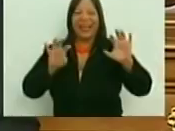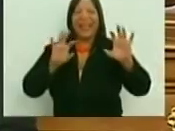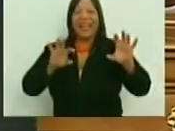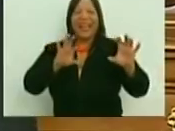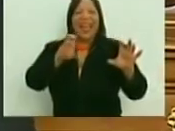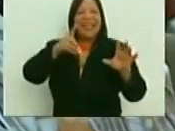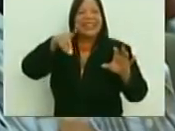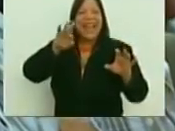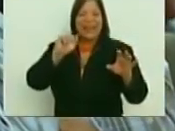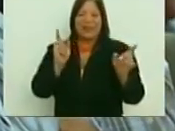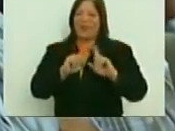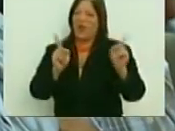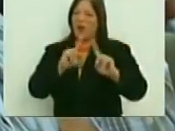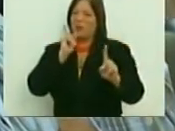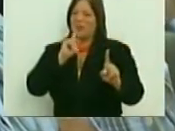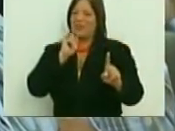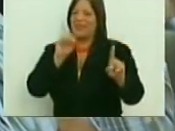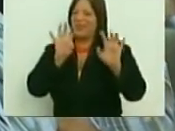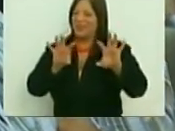Viva, no hace una rockera o nada, mentira.